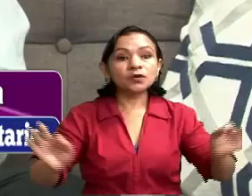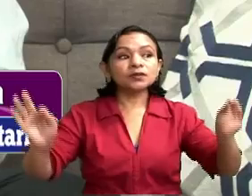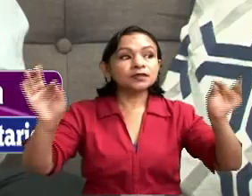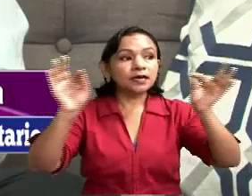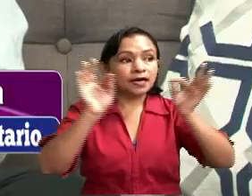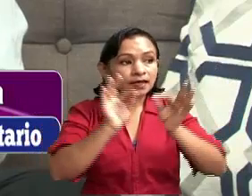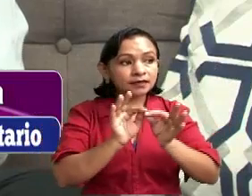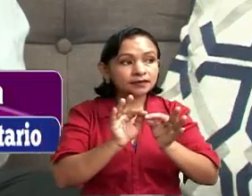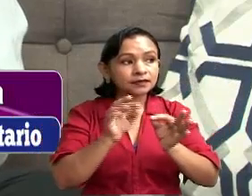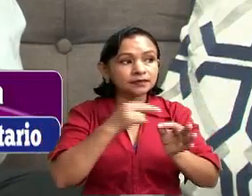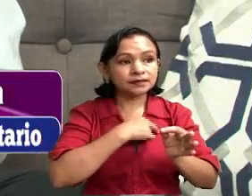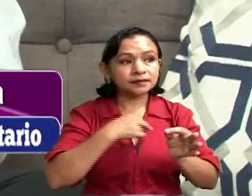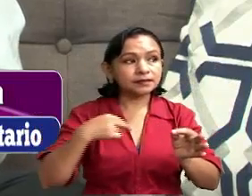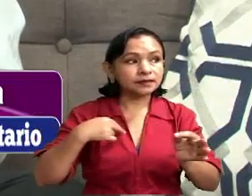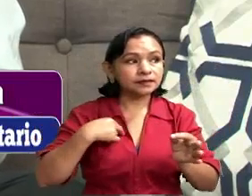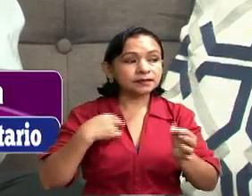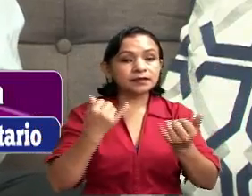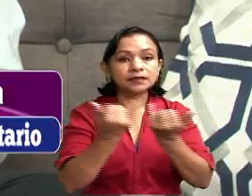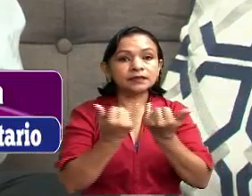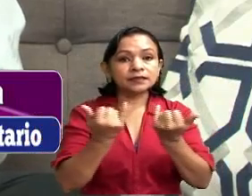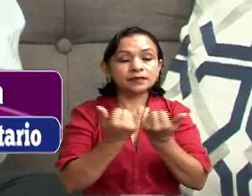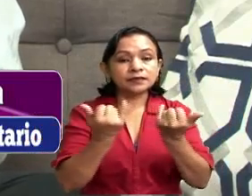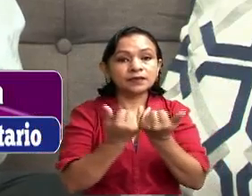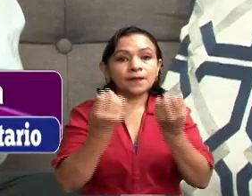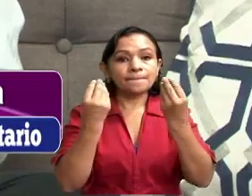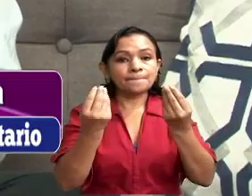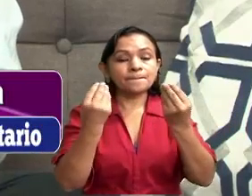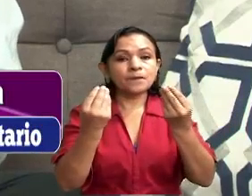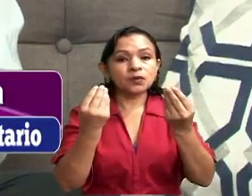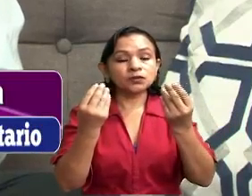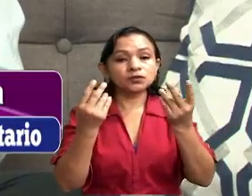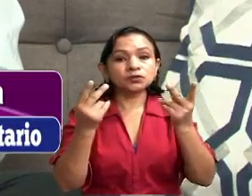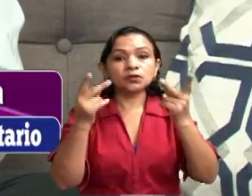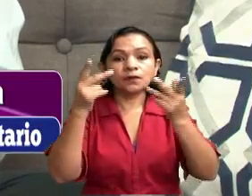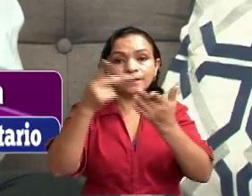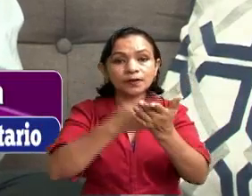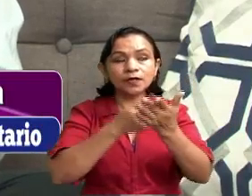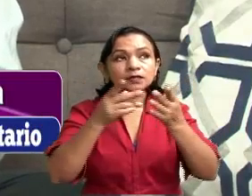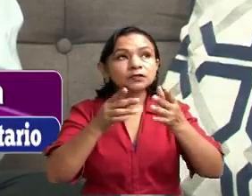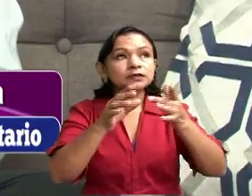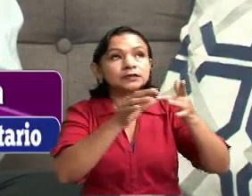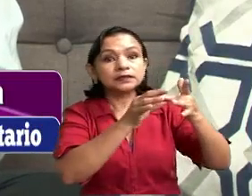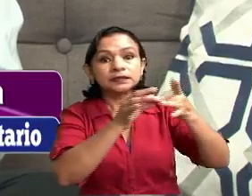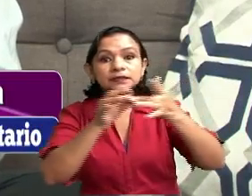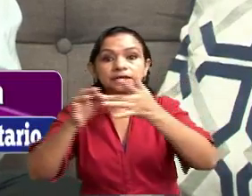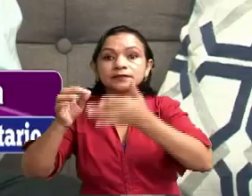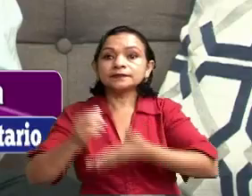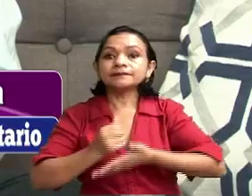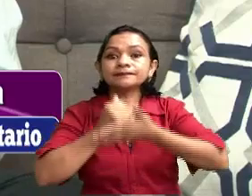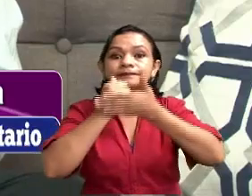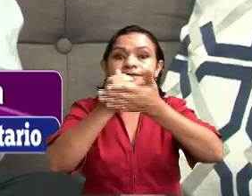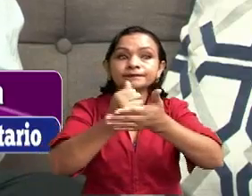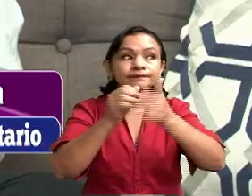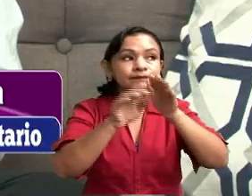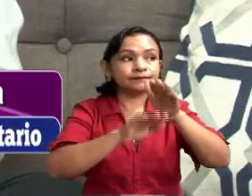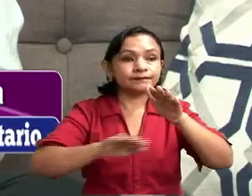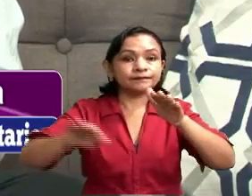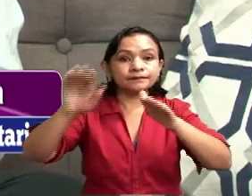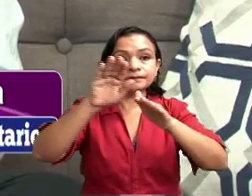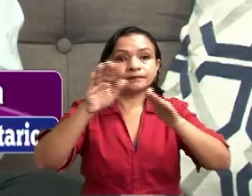Es decir, se están desarrollando una cantidad de proyectos muy grandes que nos están permitiendo incrementar la